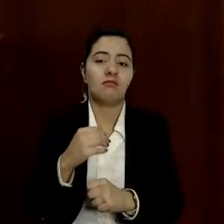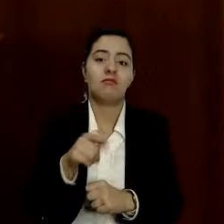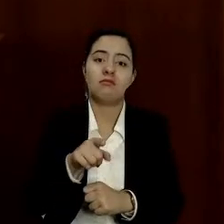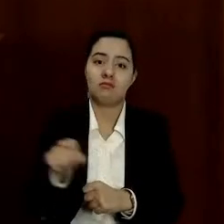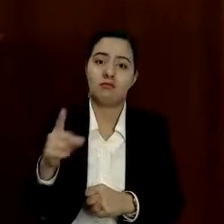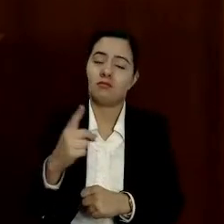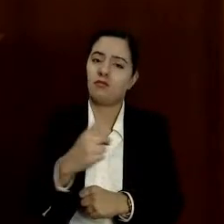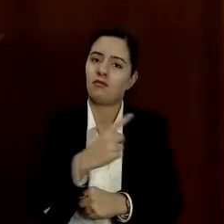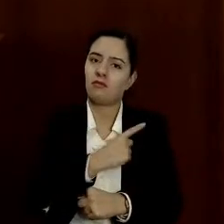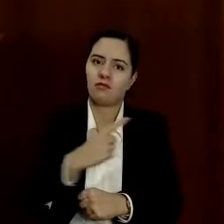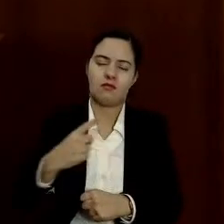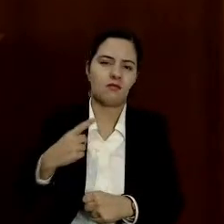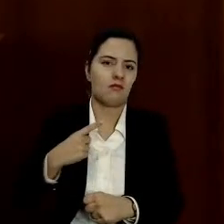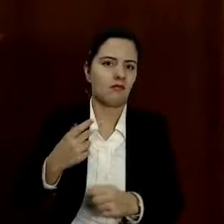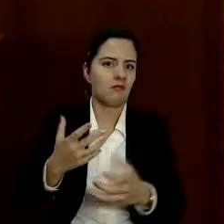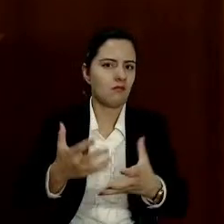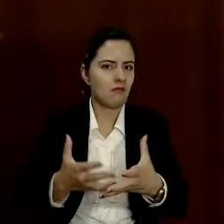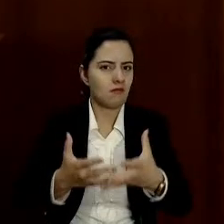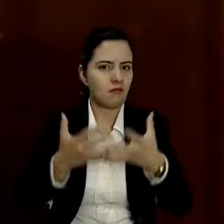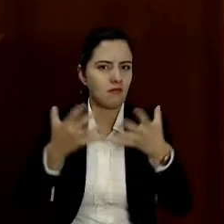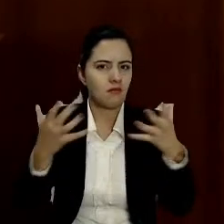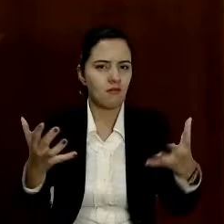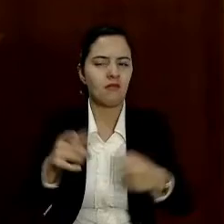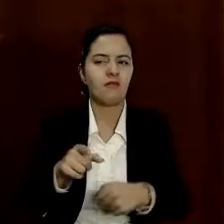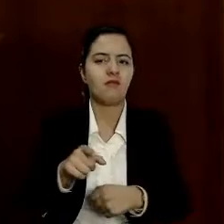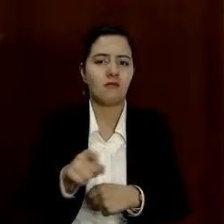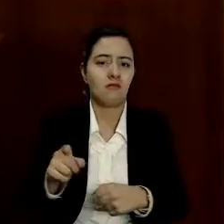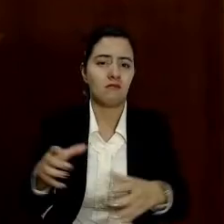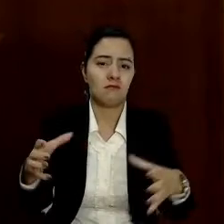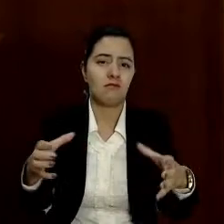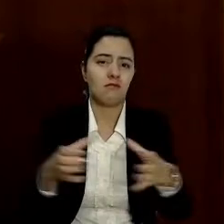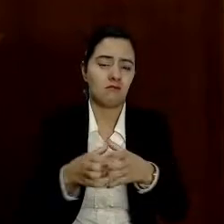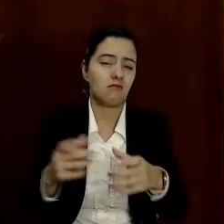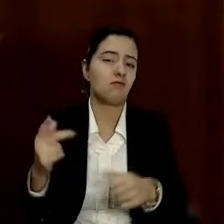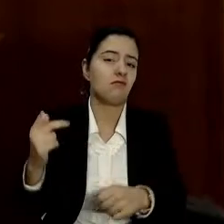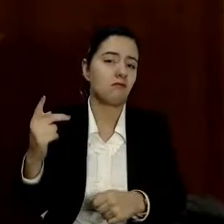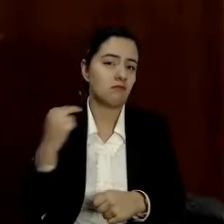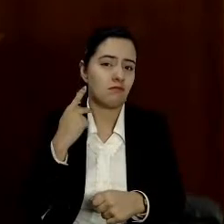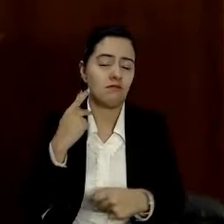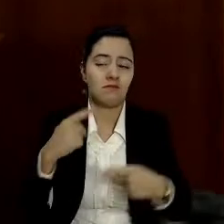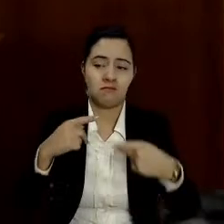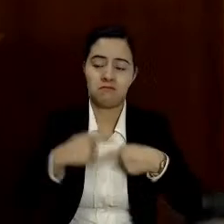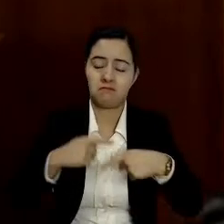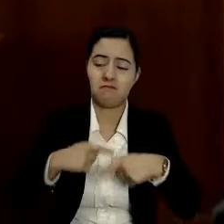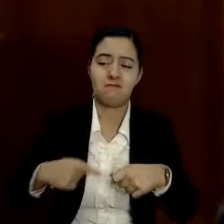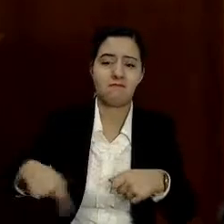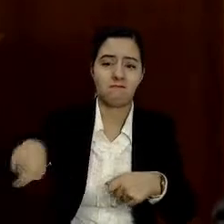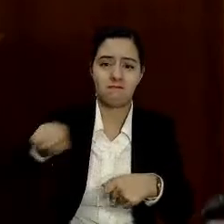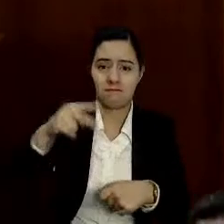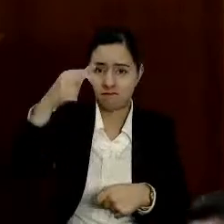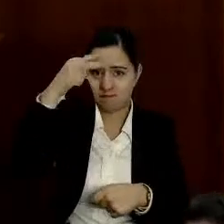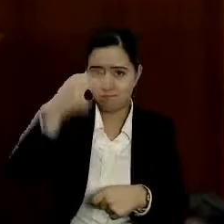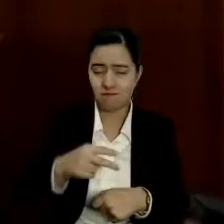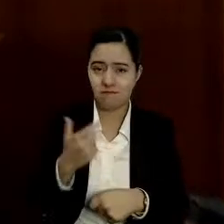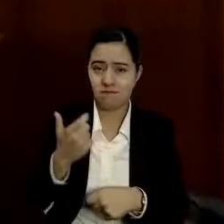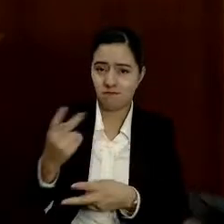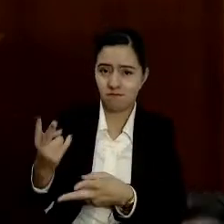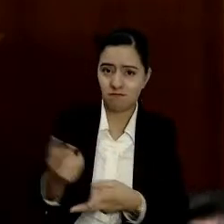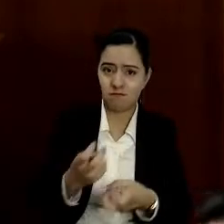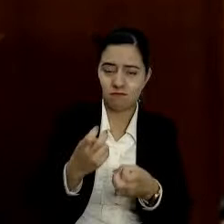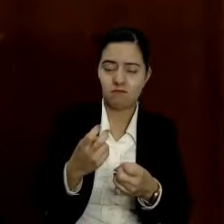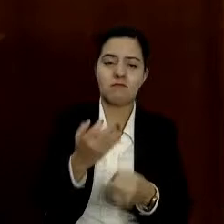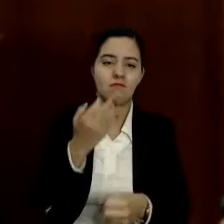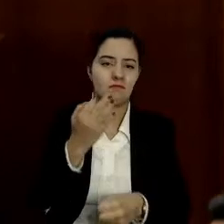que tiene esta representación popular con el pueblo mexiquense, se propone este punto de